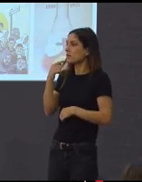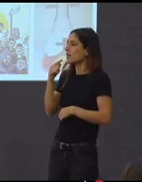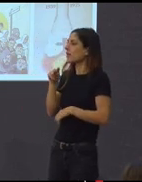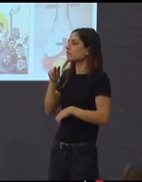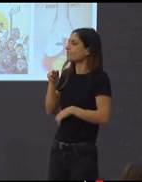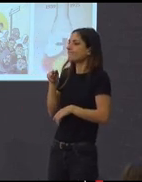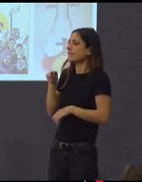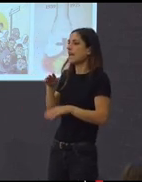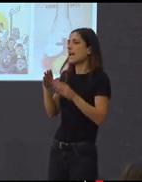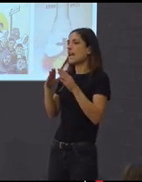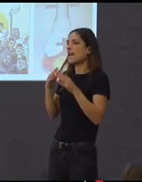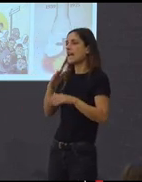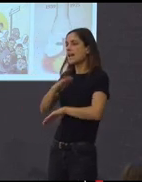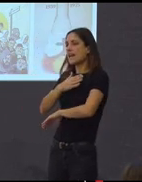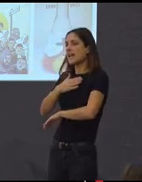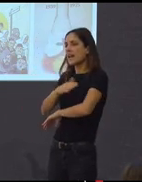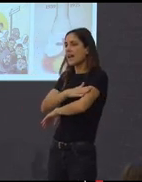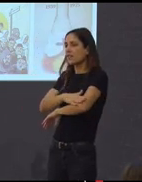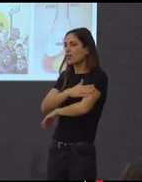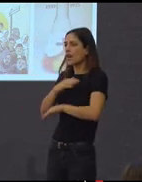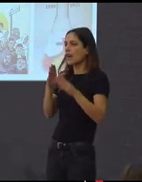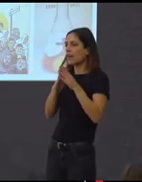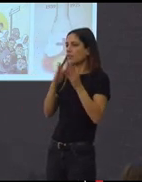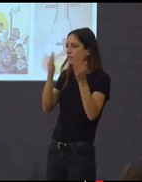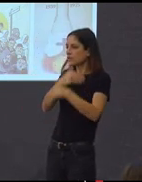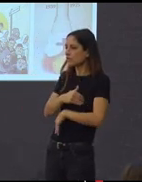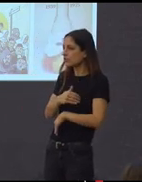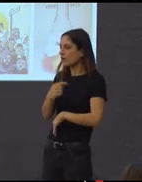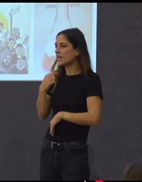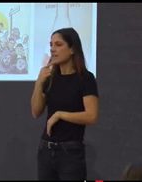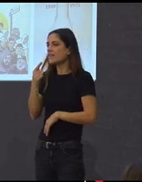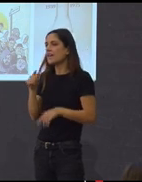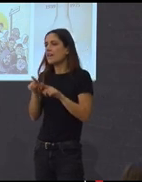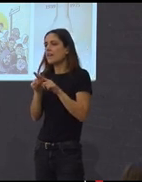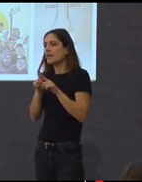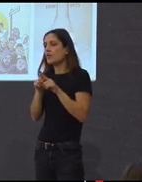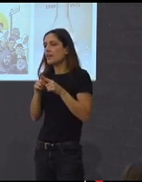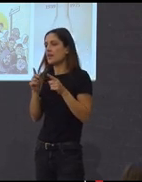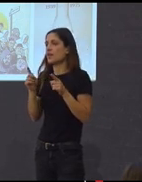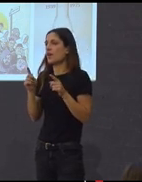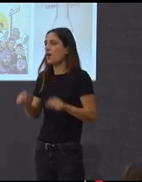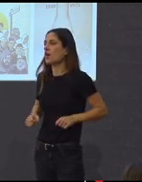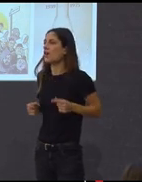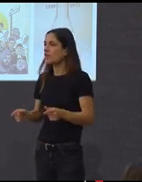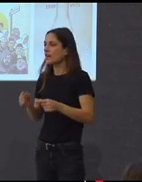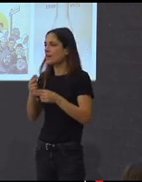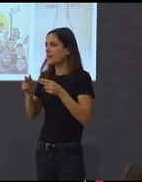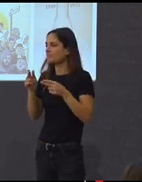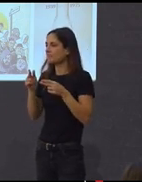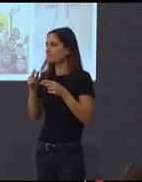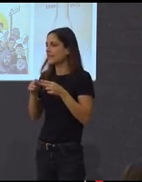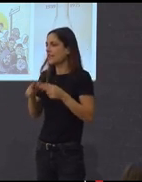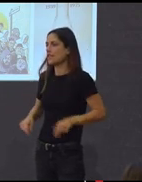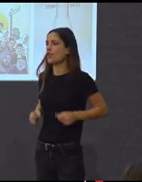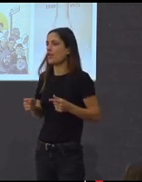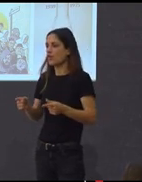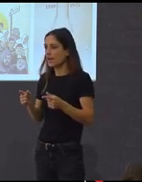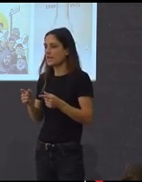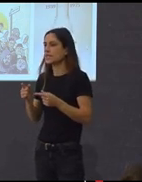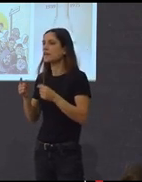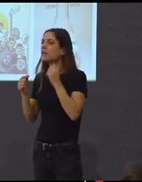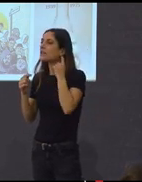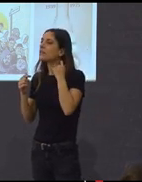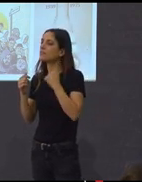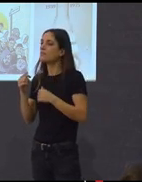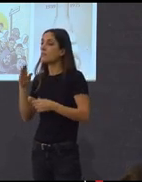réxime denominábase democracia orgánica. Dentro do ano 46, bueno, primeiro eran filofascistas,